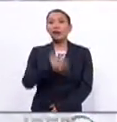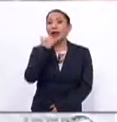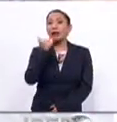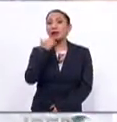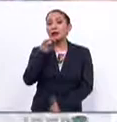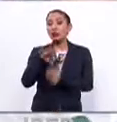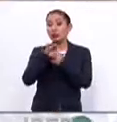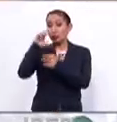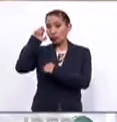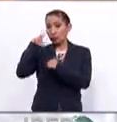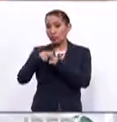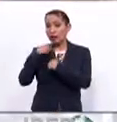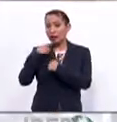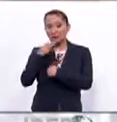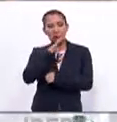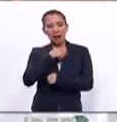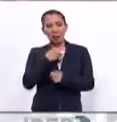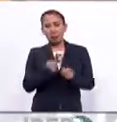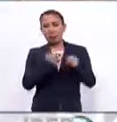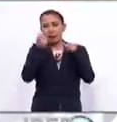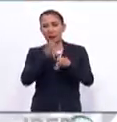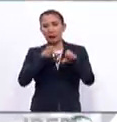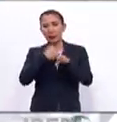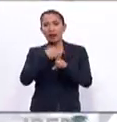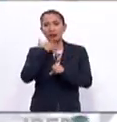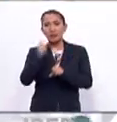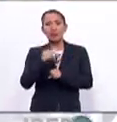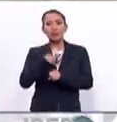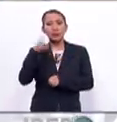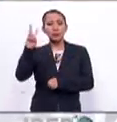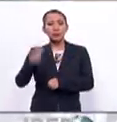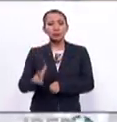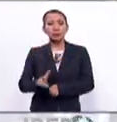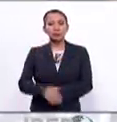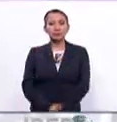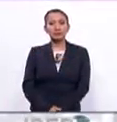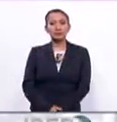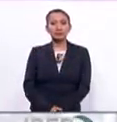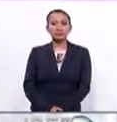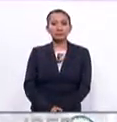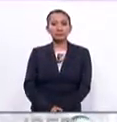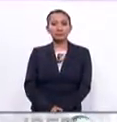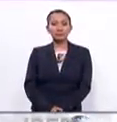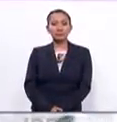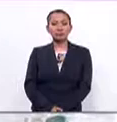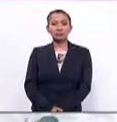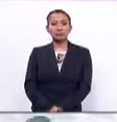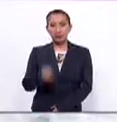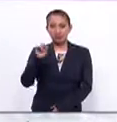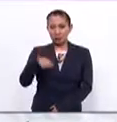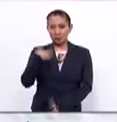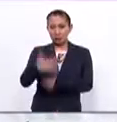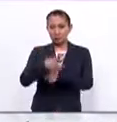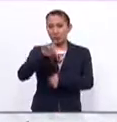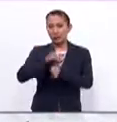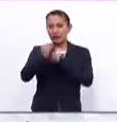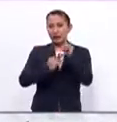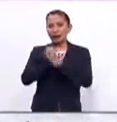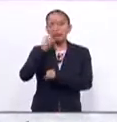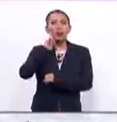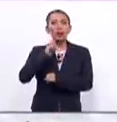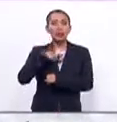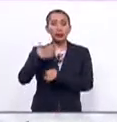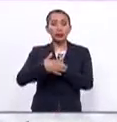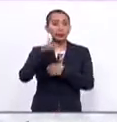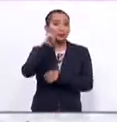Alemania y la Unión Europea condenan la expulsión del embajador alemán de Venezuela. En el marco del Día Internacional de la Mujer